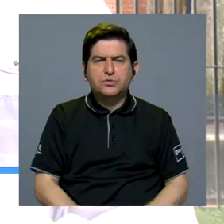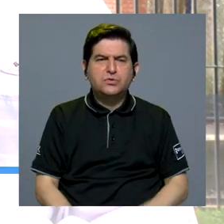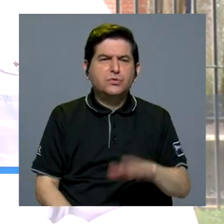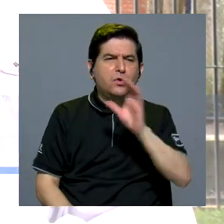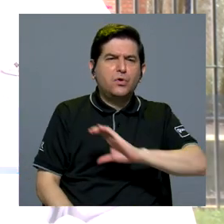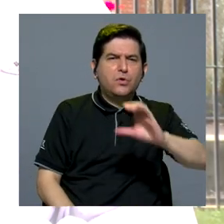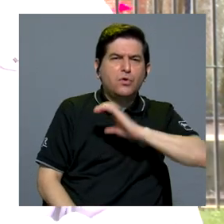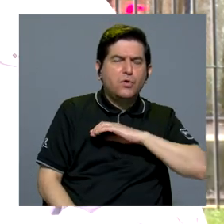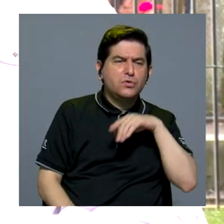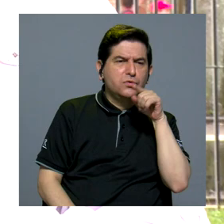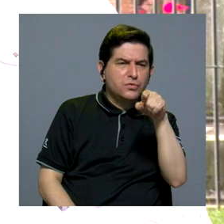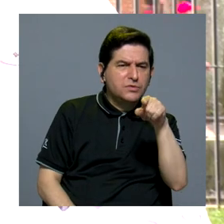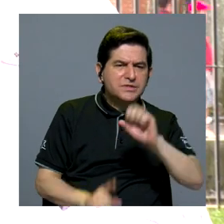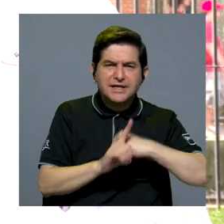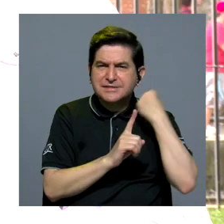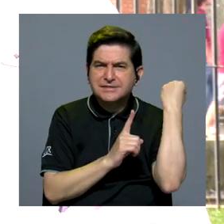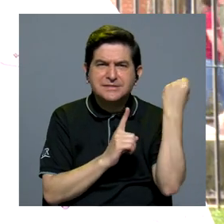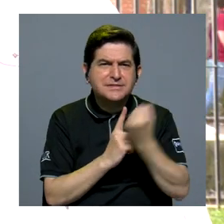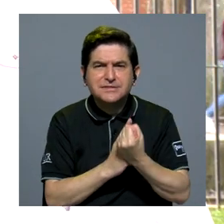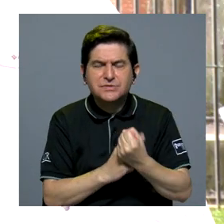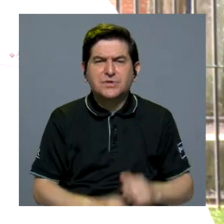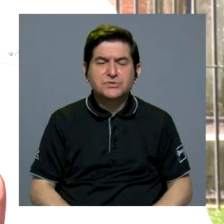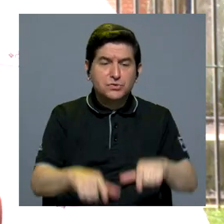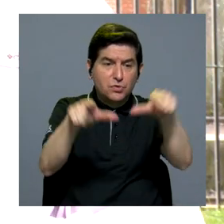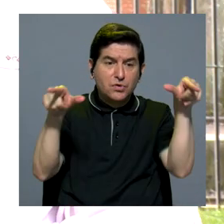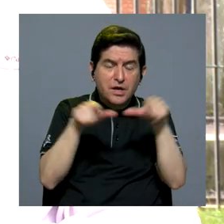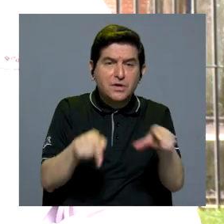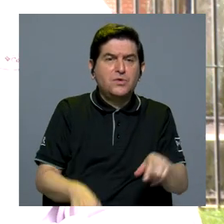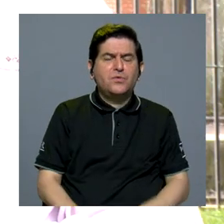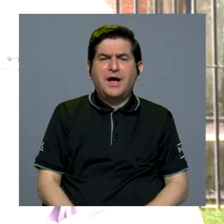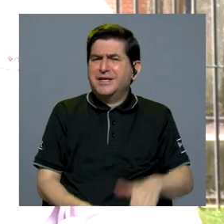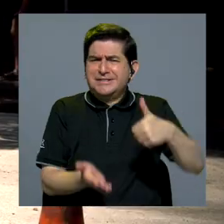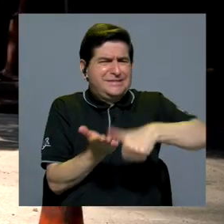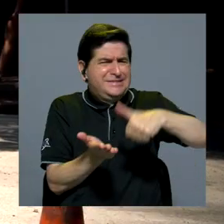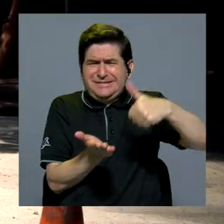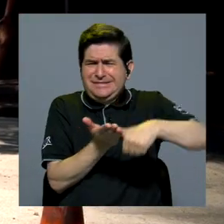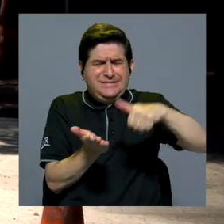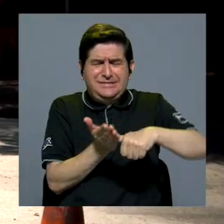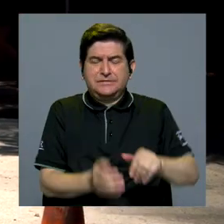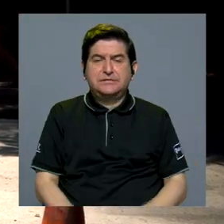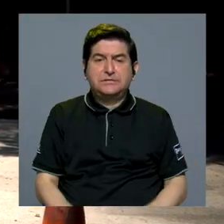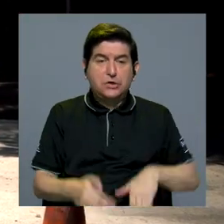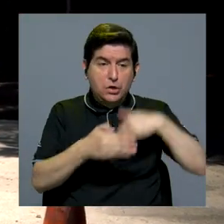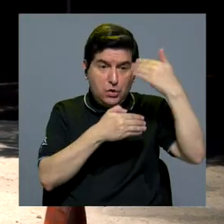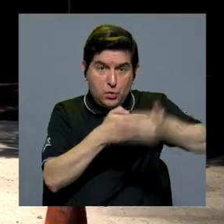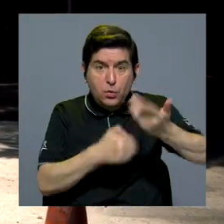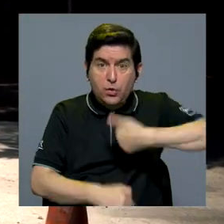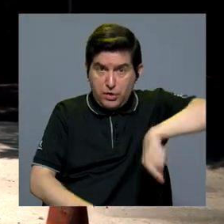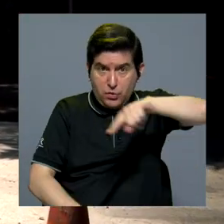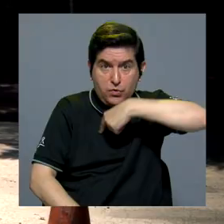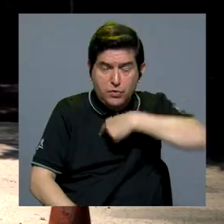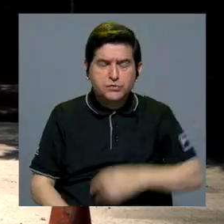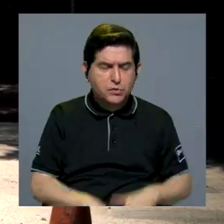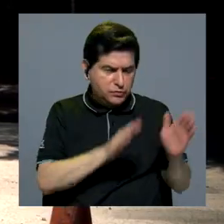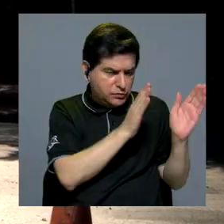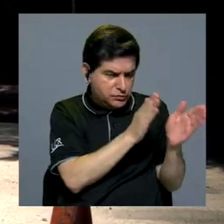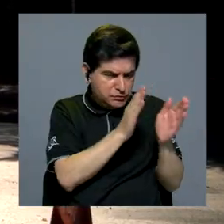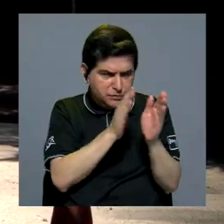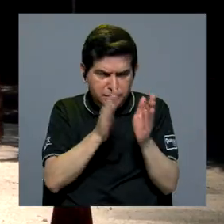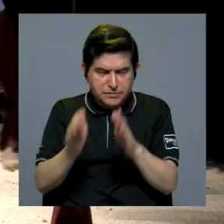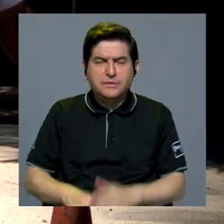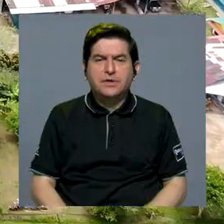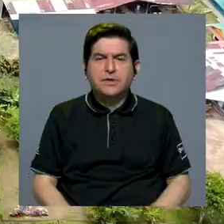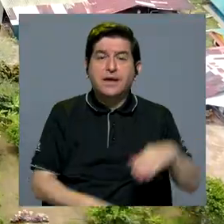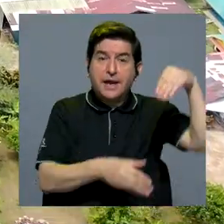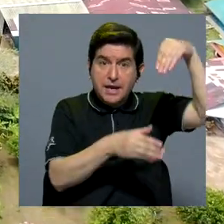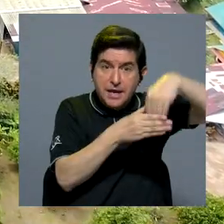comportamiento de esas, digamos, zonas calientes de abstencionismo. De ahí partimos para hacer una planificación para que